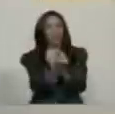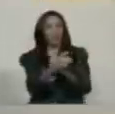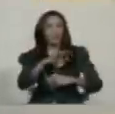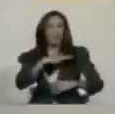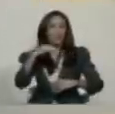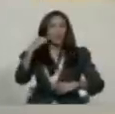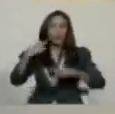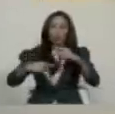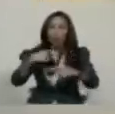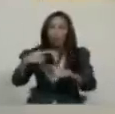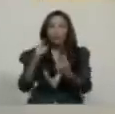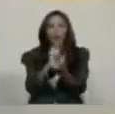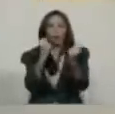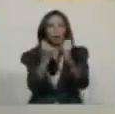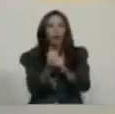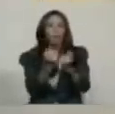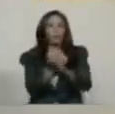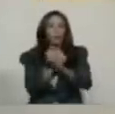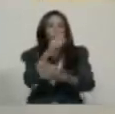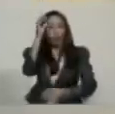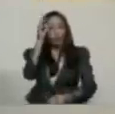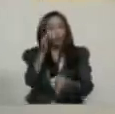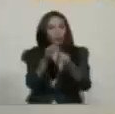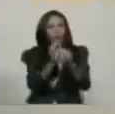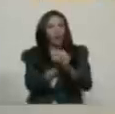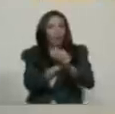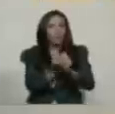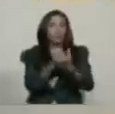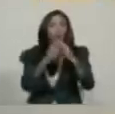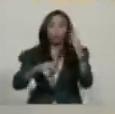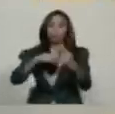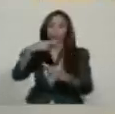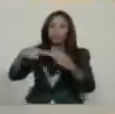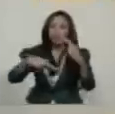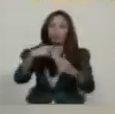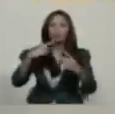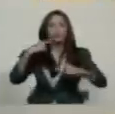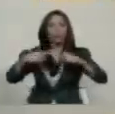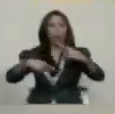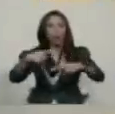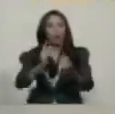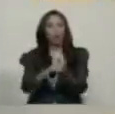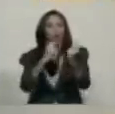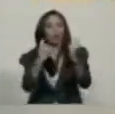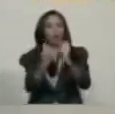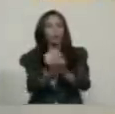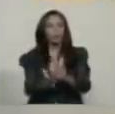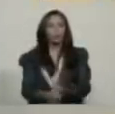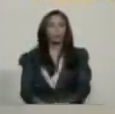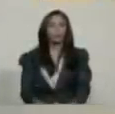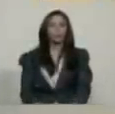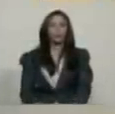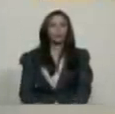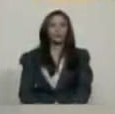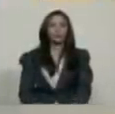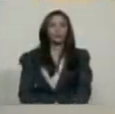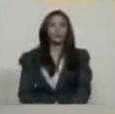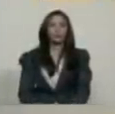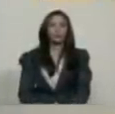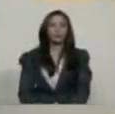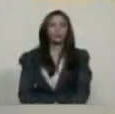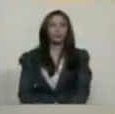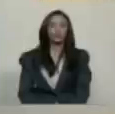días, renovando su fe todos los días, renovando la revolución todos los días, renovando la